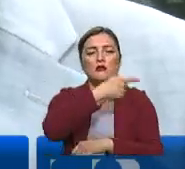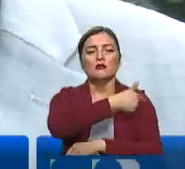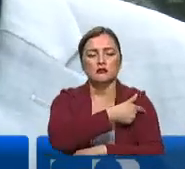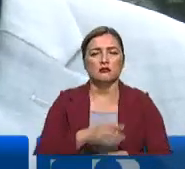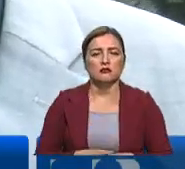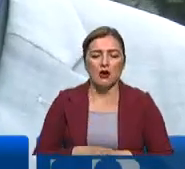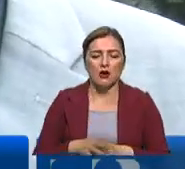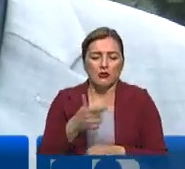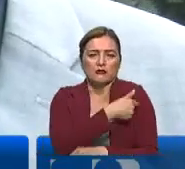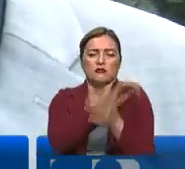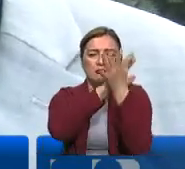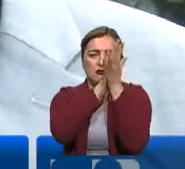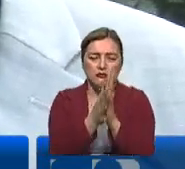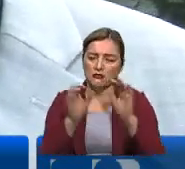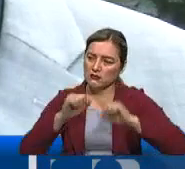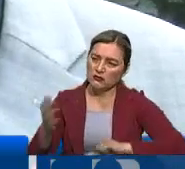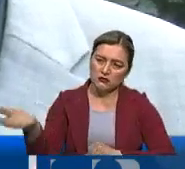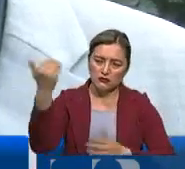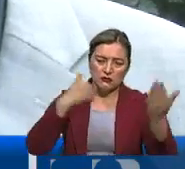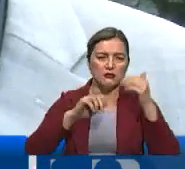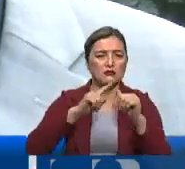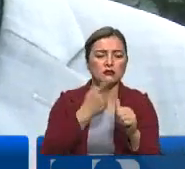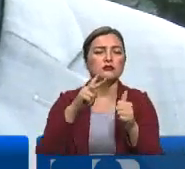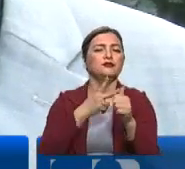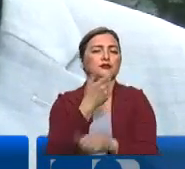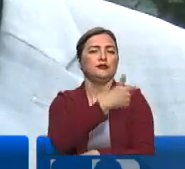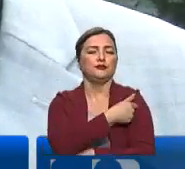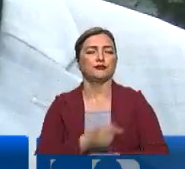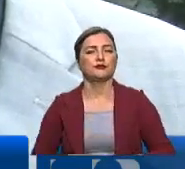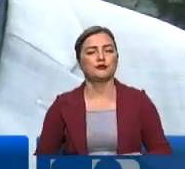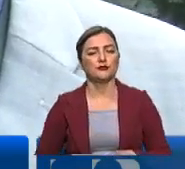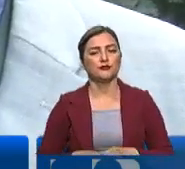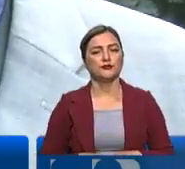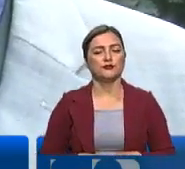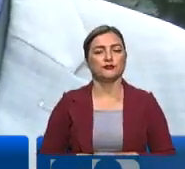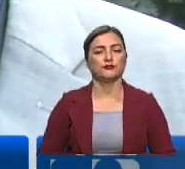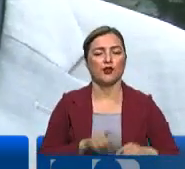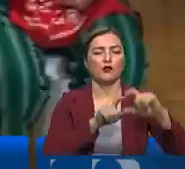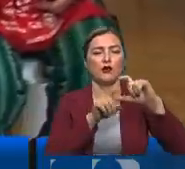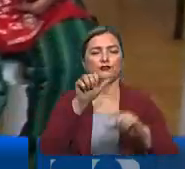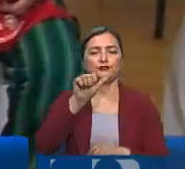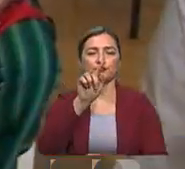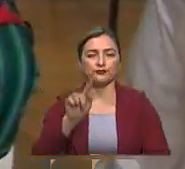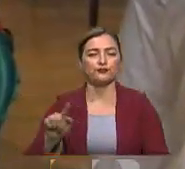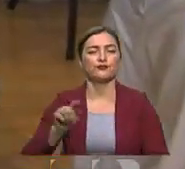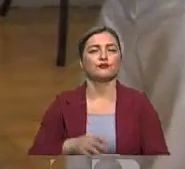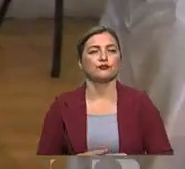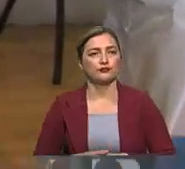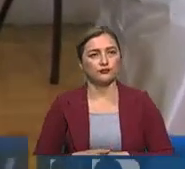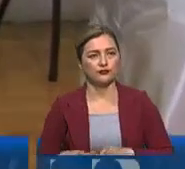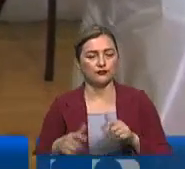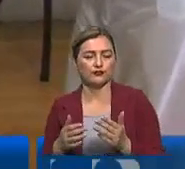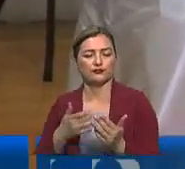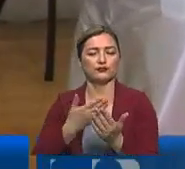o no se haya vacunado todavía. Entonces también estamos poniendo primera y segunda dosis, en este caso de Pfizer y de AstraZeneca. Hasta este lugar